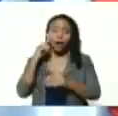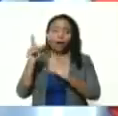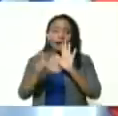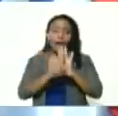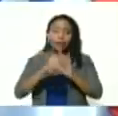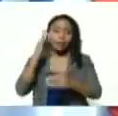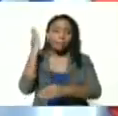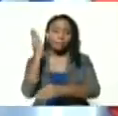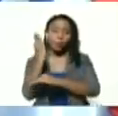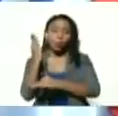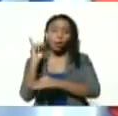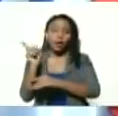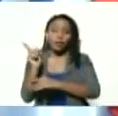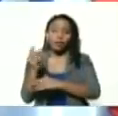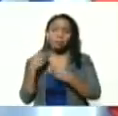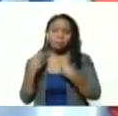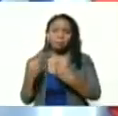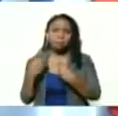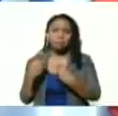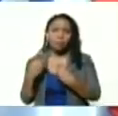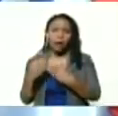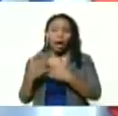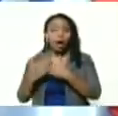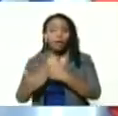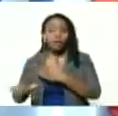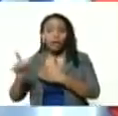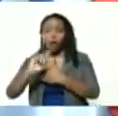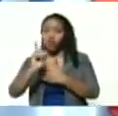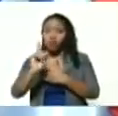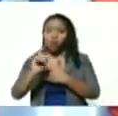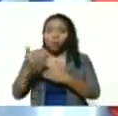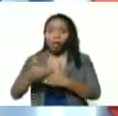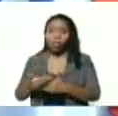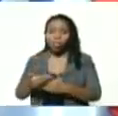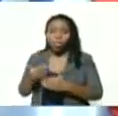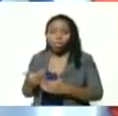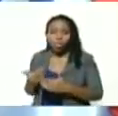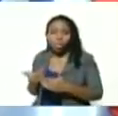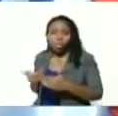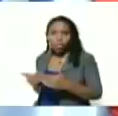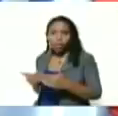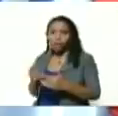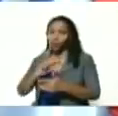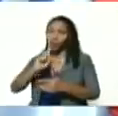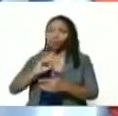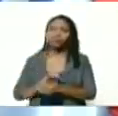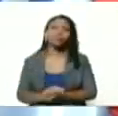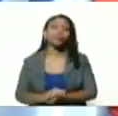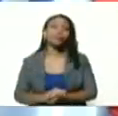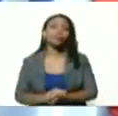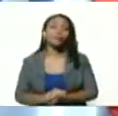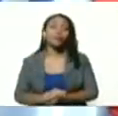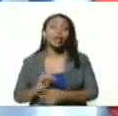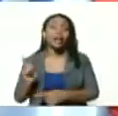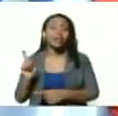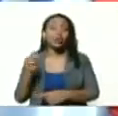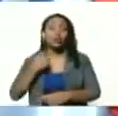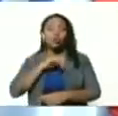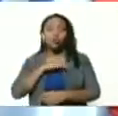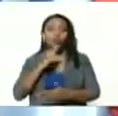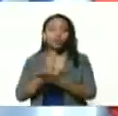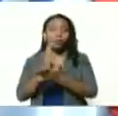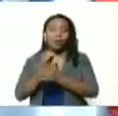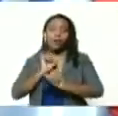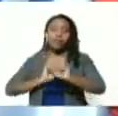penales, es para avanzar, no para ser regresivo. Esto lo defenderemos siempre,